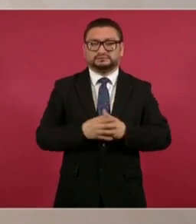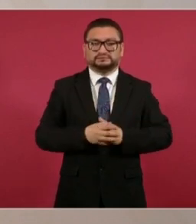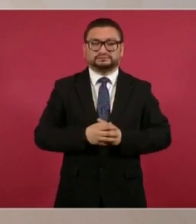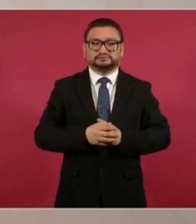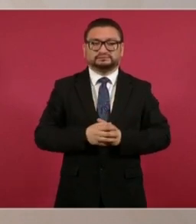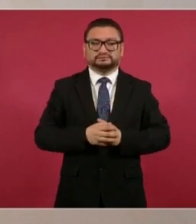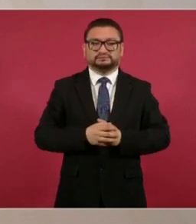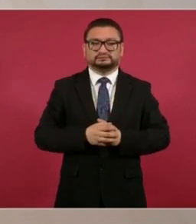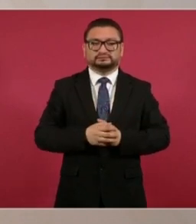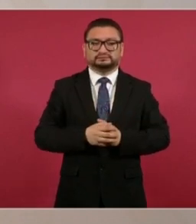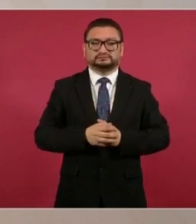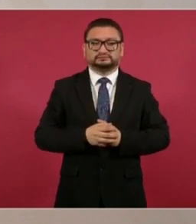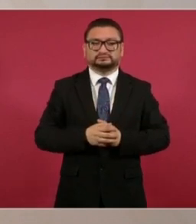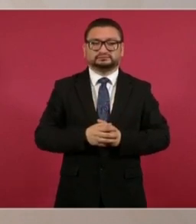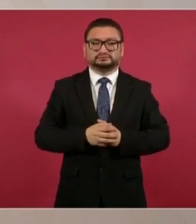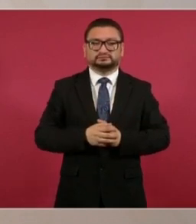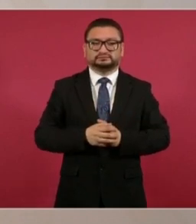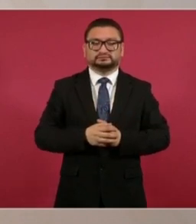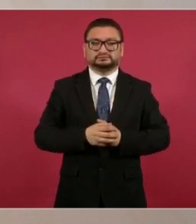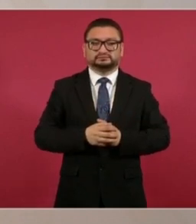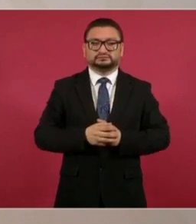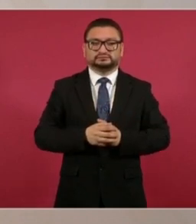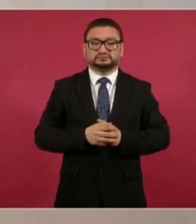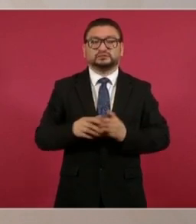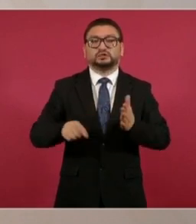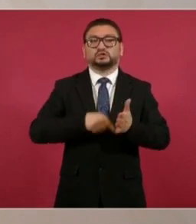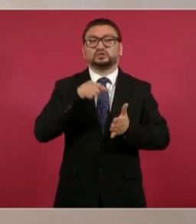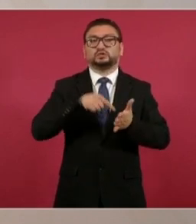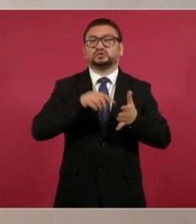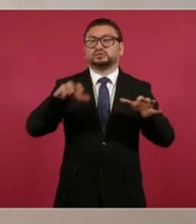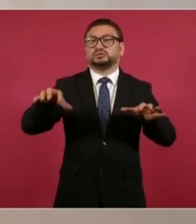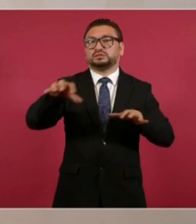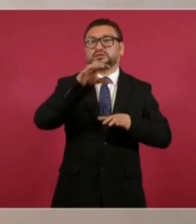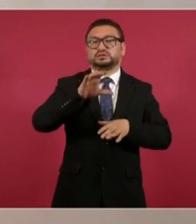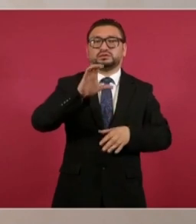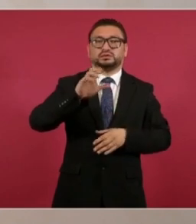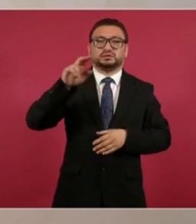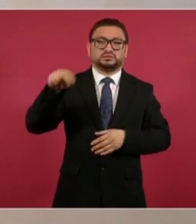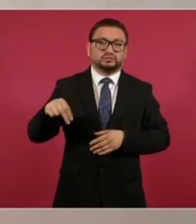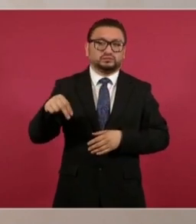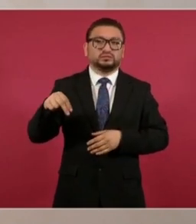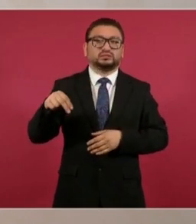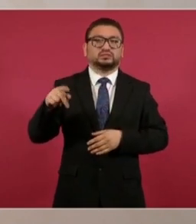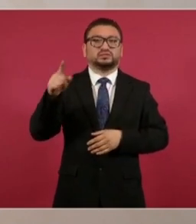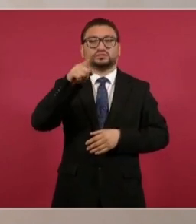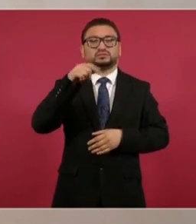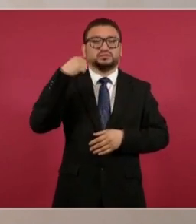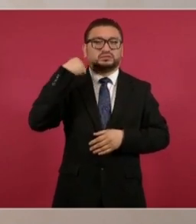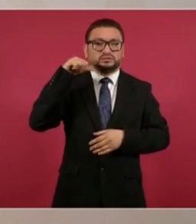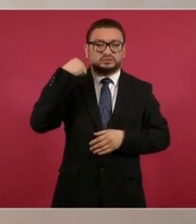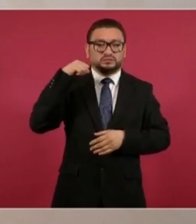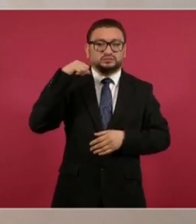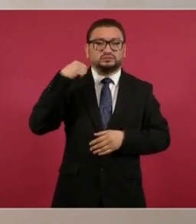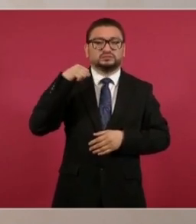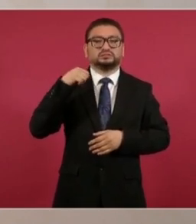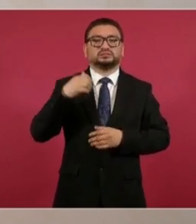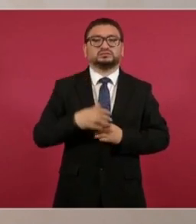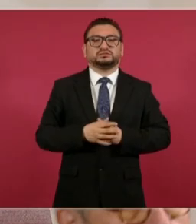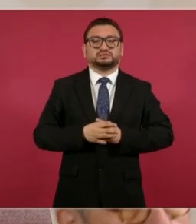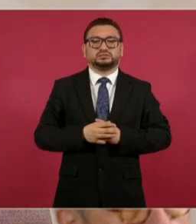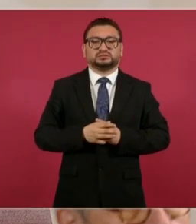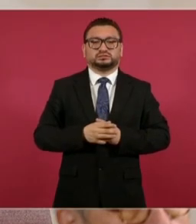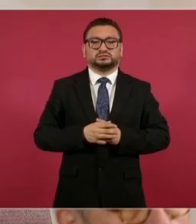descanso en todos lados en Cancún en Acapulco